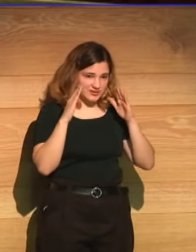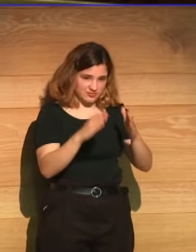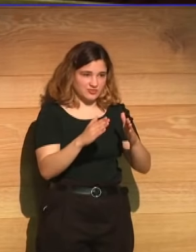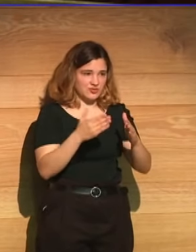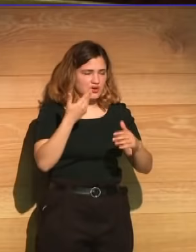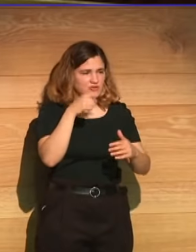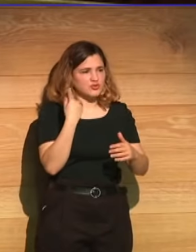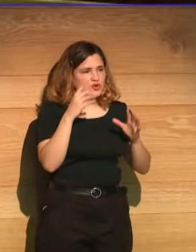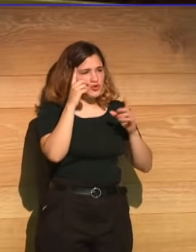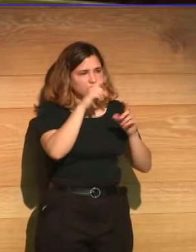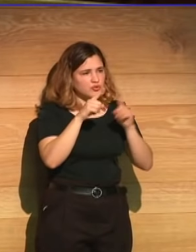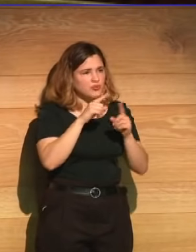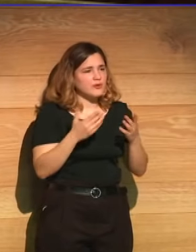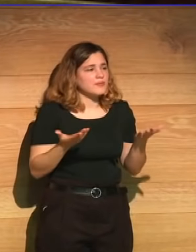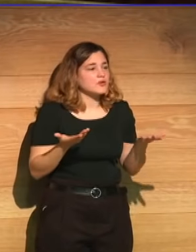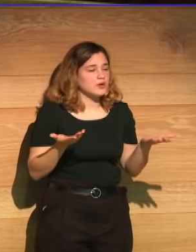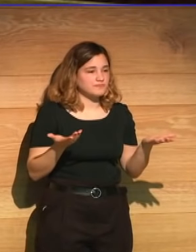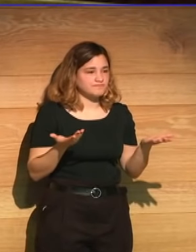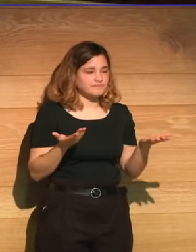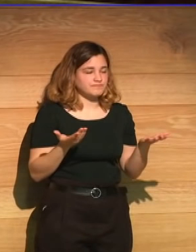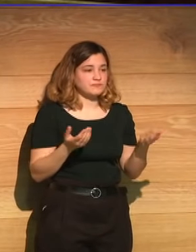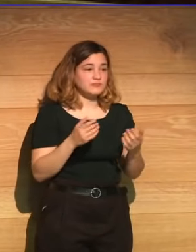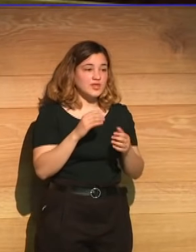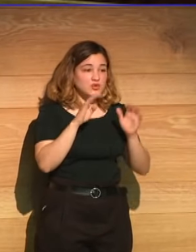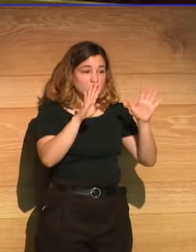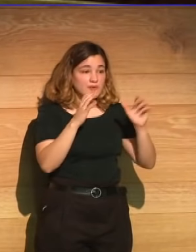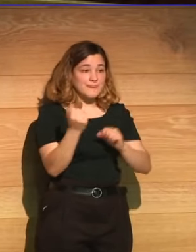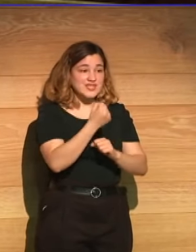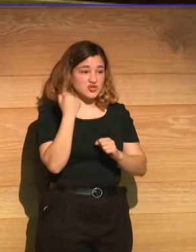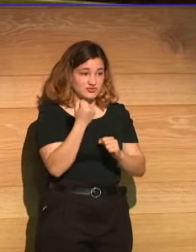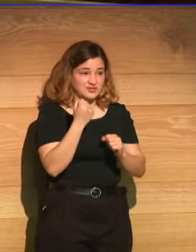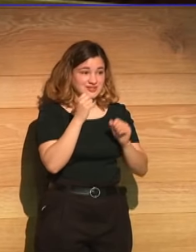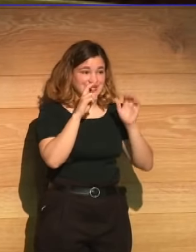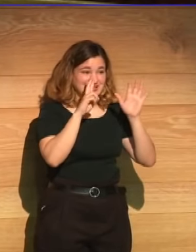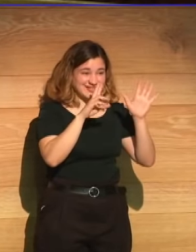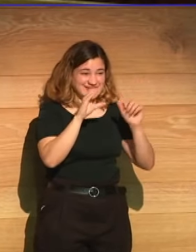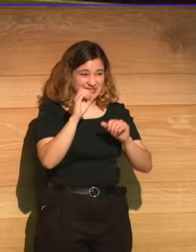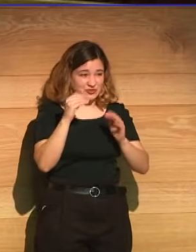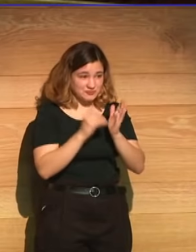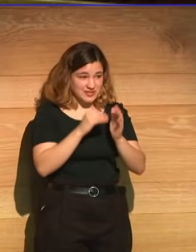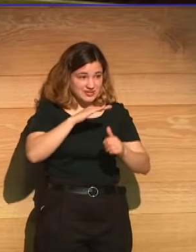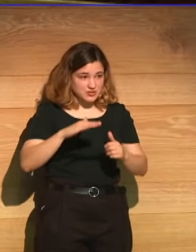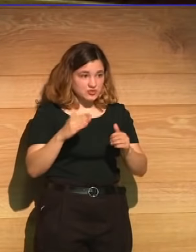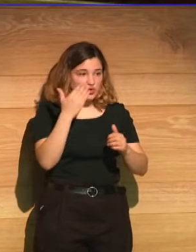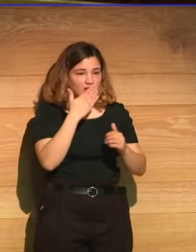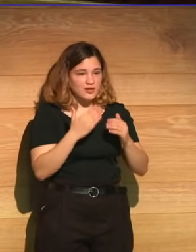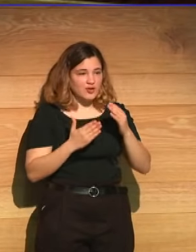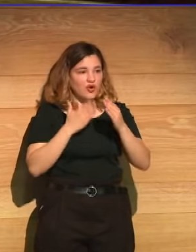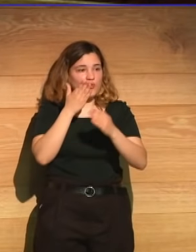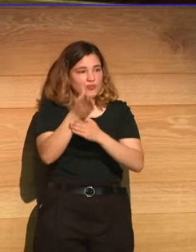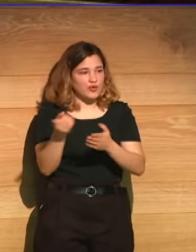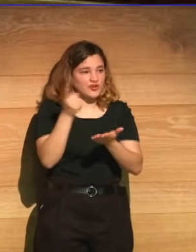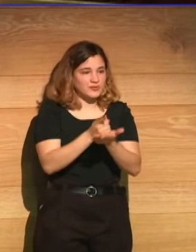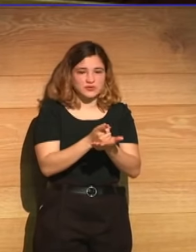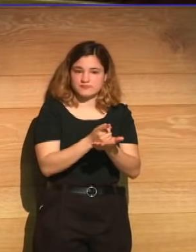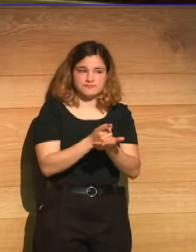preocupa? ¿Cuál es el riesgo mayor? Que estimamos que 9.700.000 niños y niñas no van a volver a la escuela. Nos